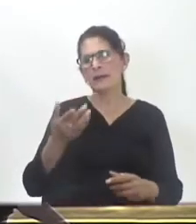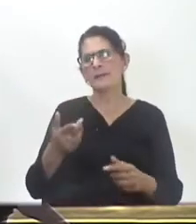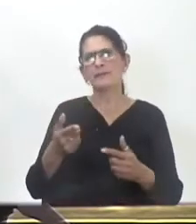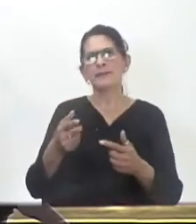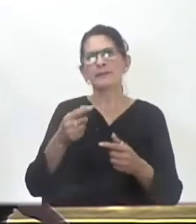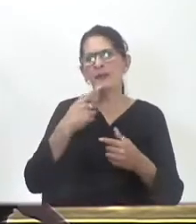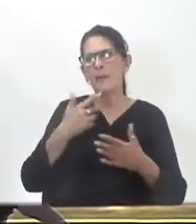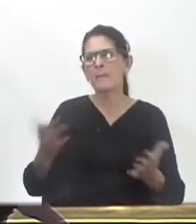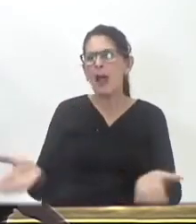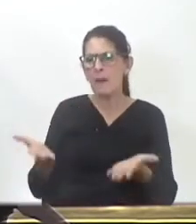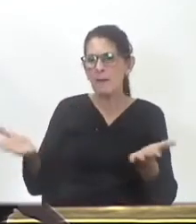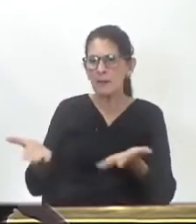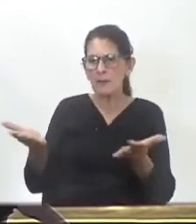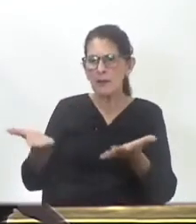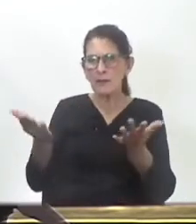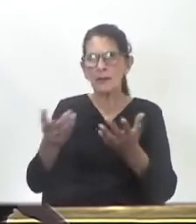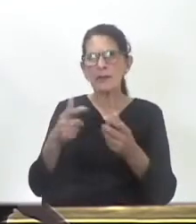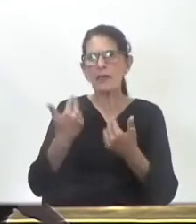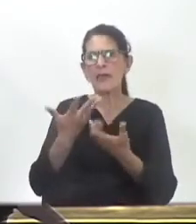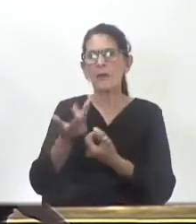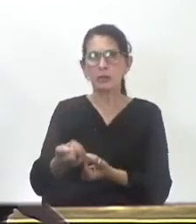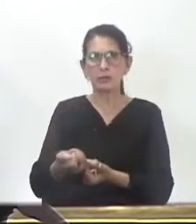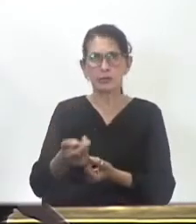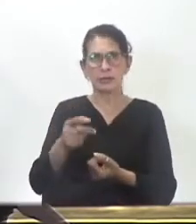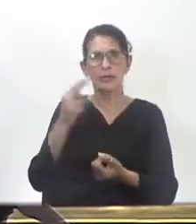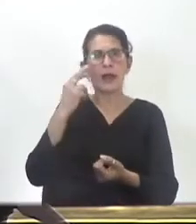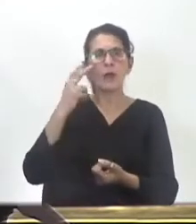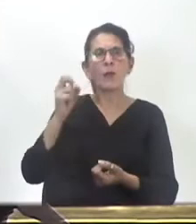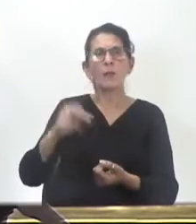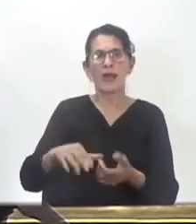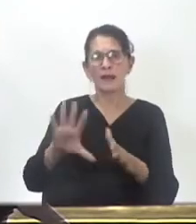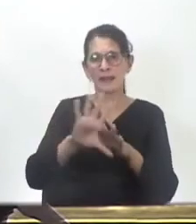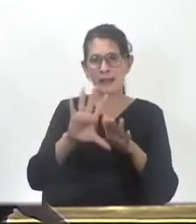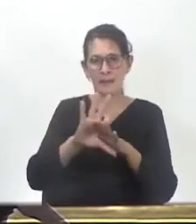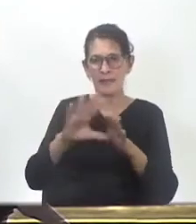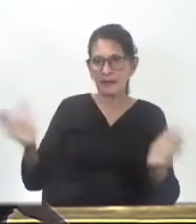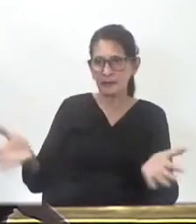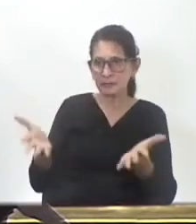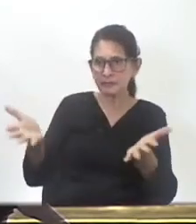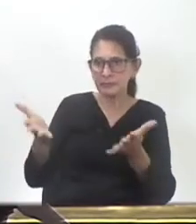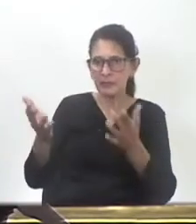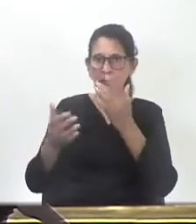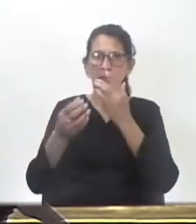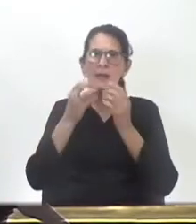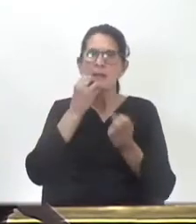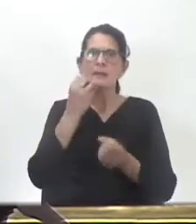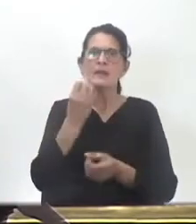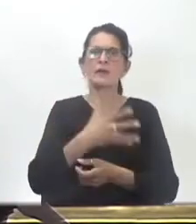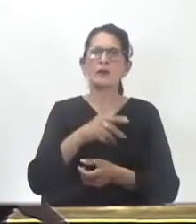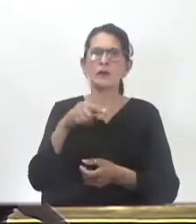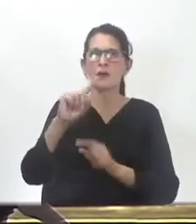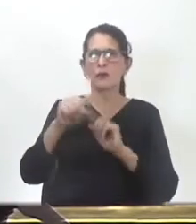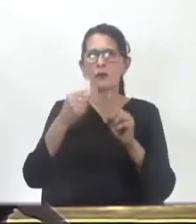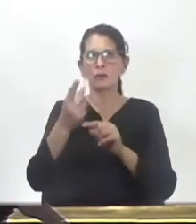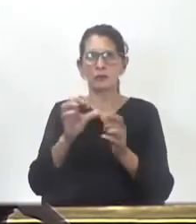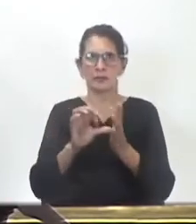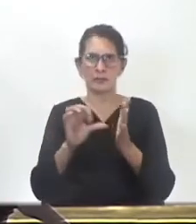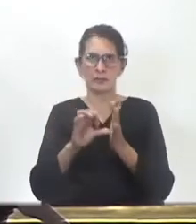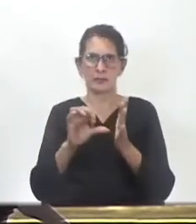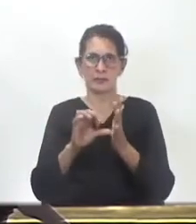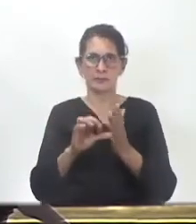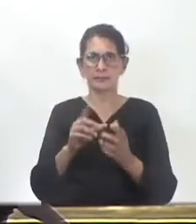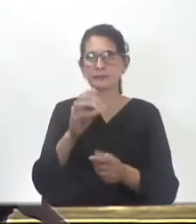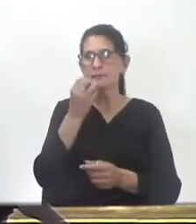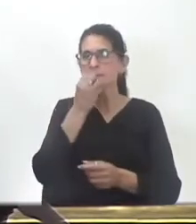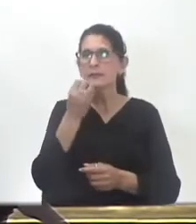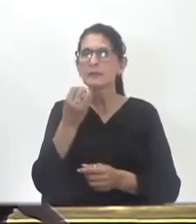de impulsar más y apoyar los planes que lleva el MIDES adelante, en vez de mejorar algunos otros sistemas, lo que haremos es